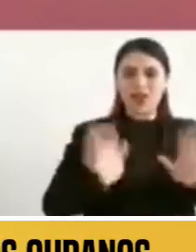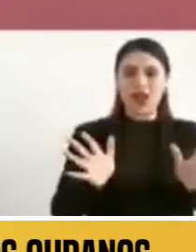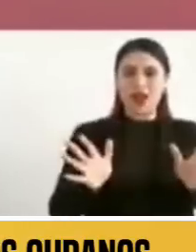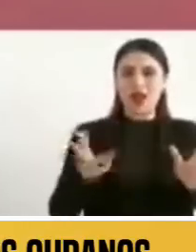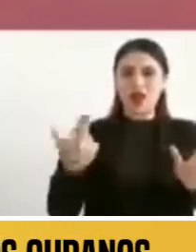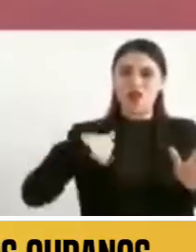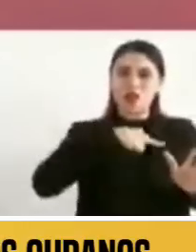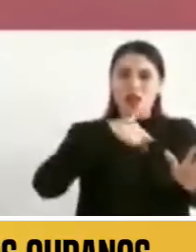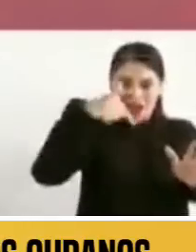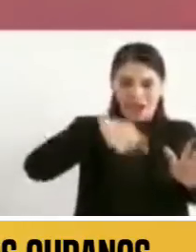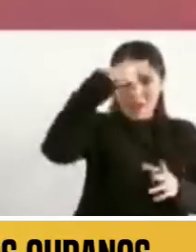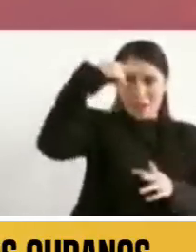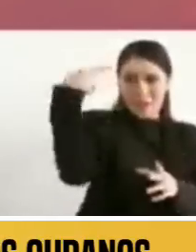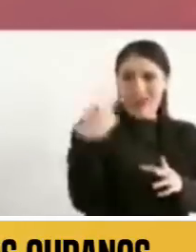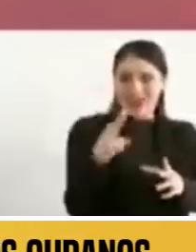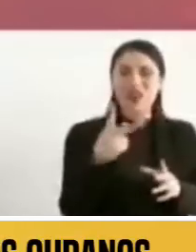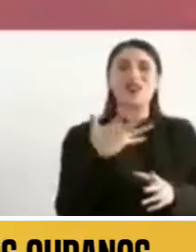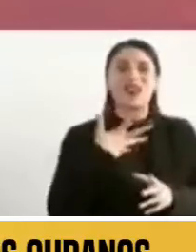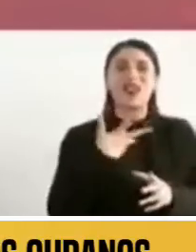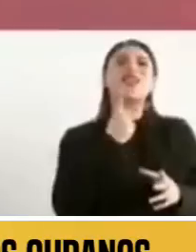Vamos a ser autosuficientes.